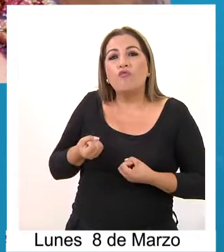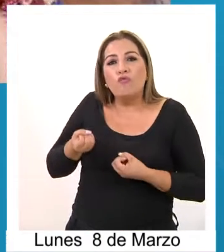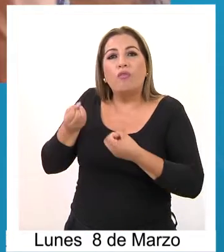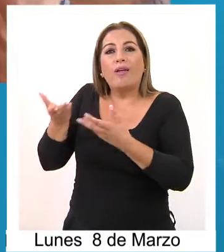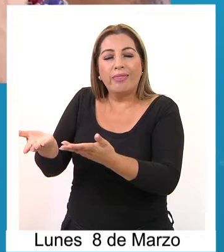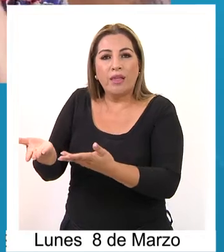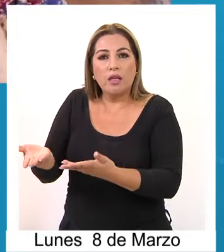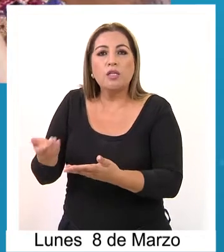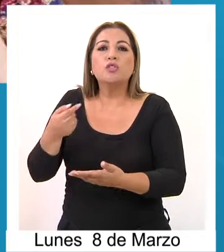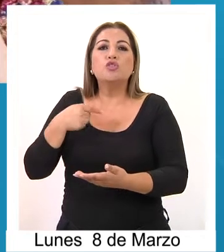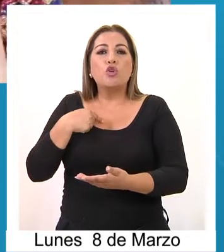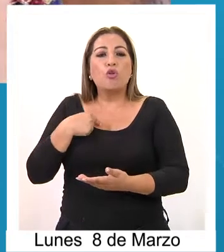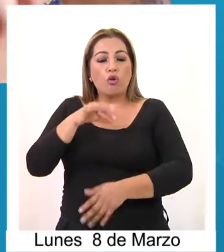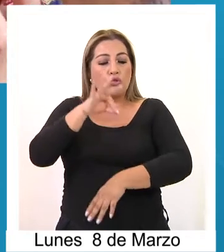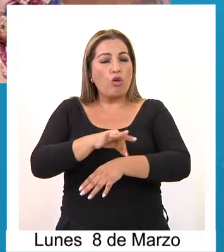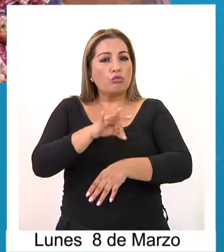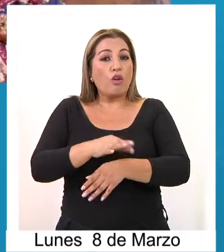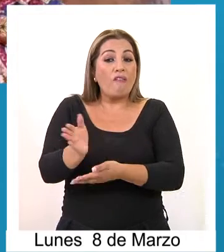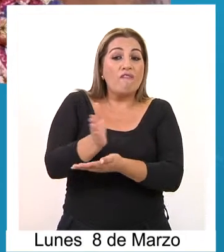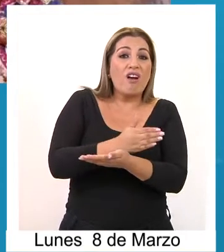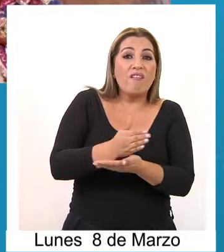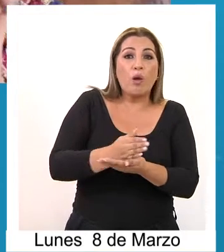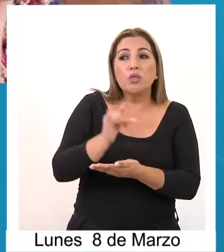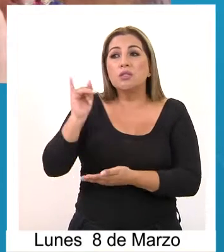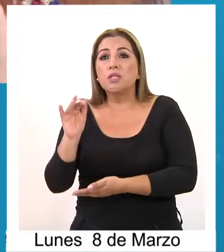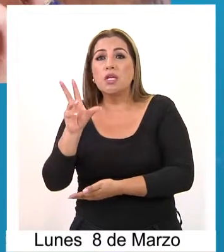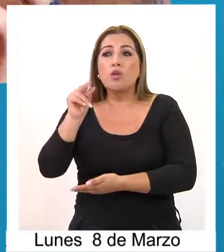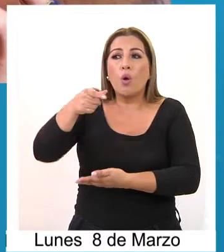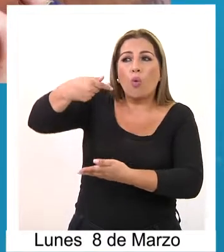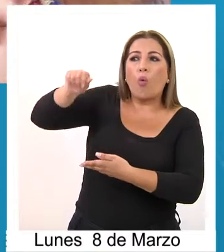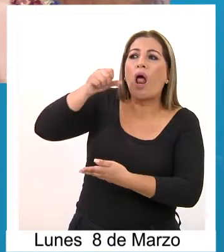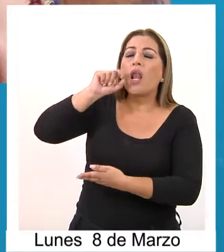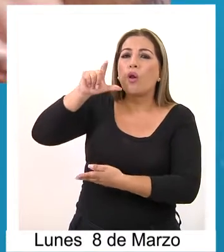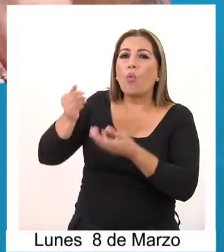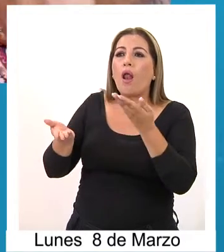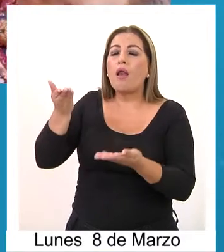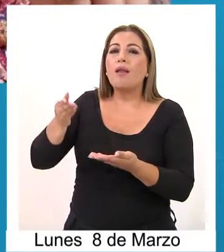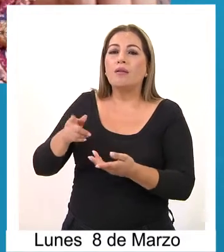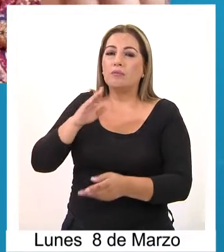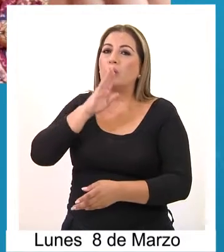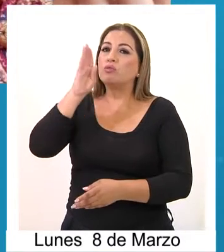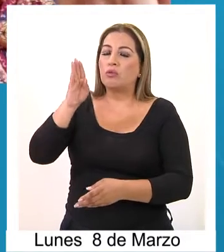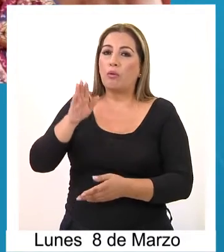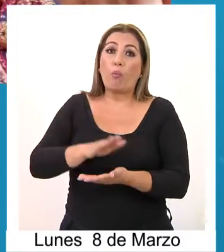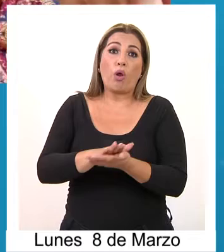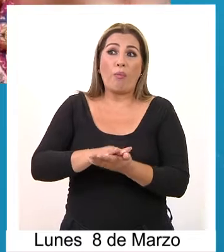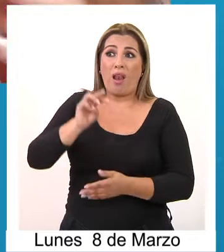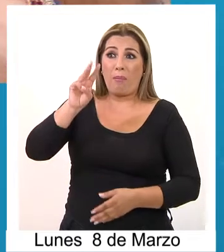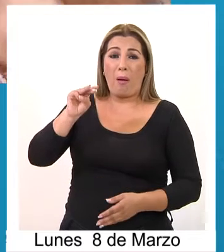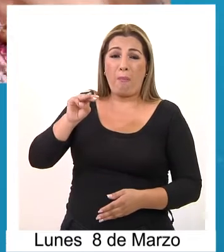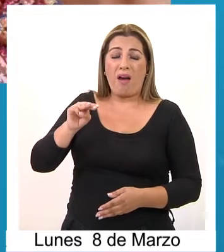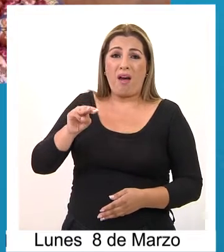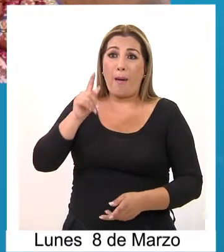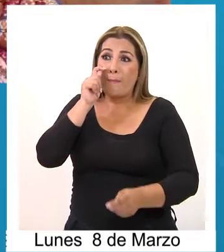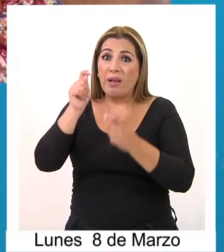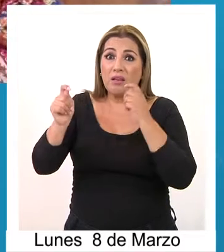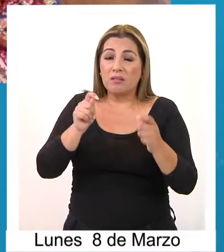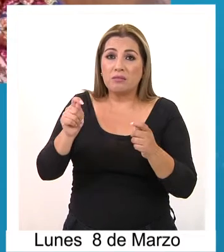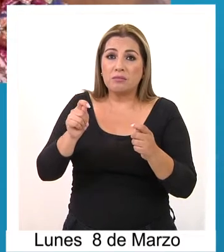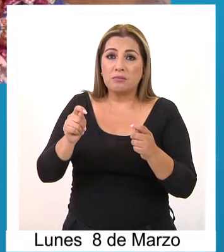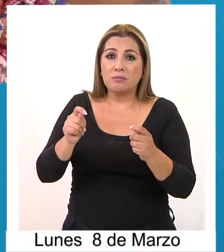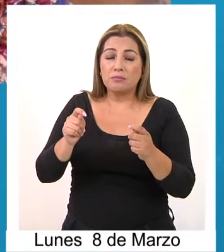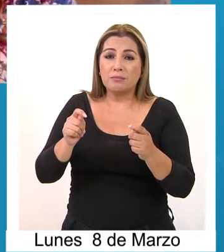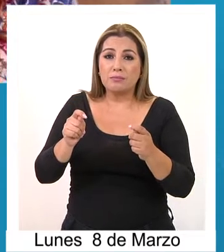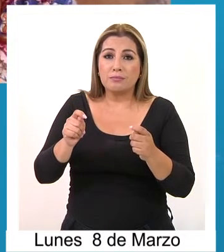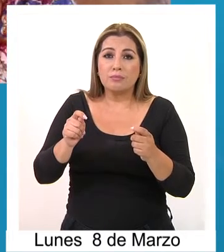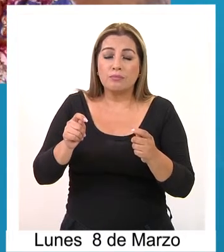Pero yo tengo que ir viendo riesgo-beneficio, si es que efectivamente corre un riesgo vital la madre, por ejemplo. Yo no tengo hijos sin